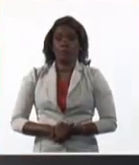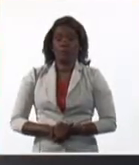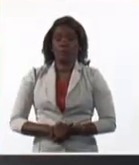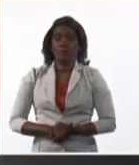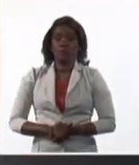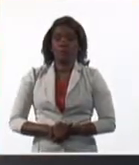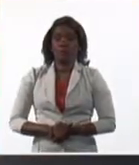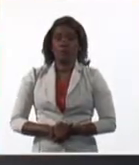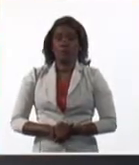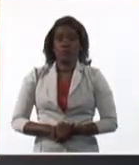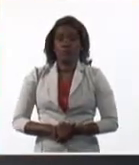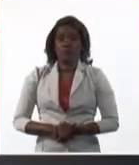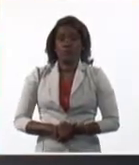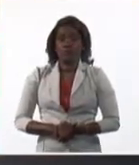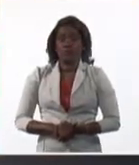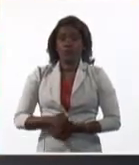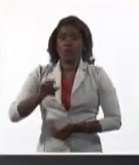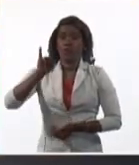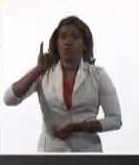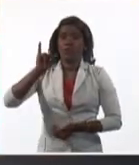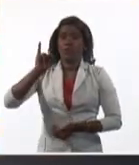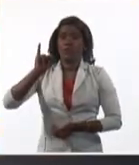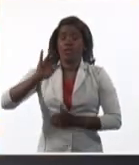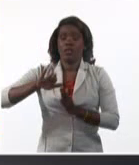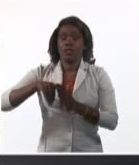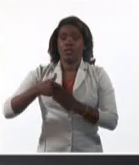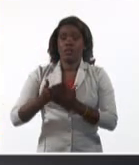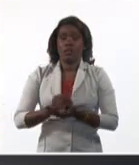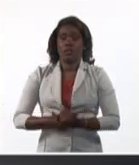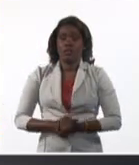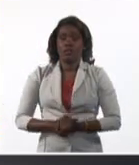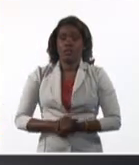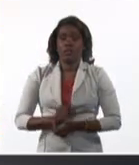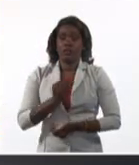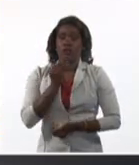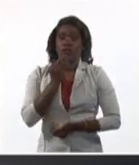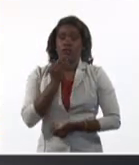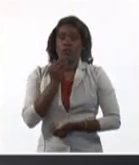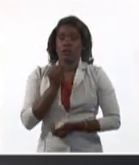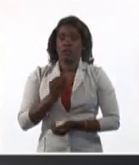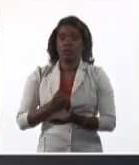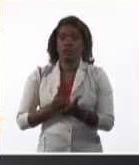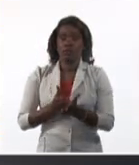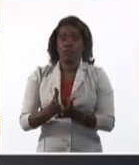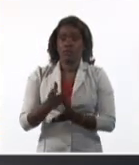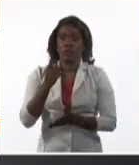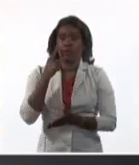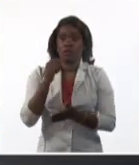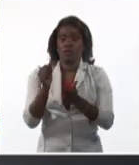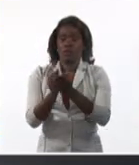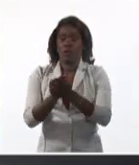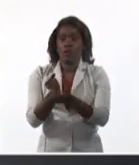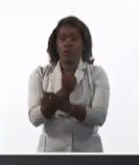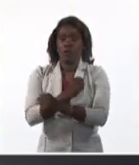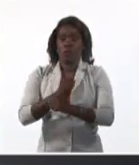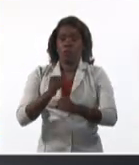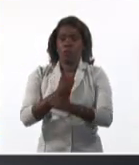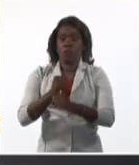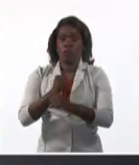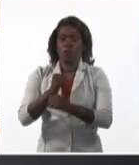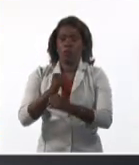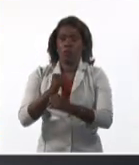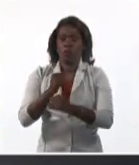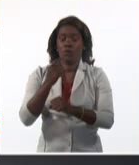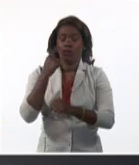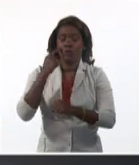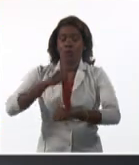Durante los últimos 96 días, Israel ha sometido a Gaza a lo que se ha descrito como una de las campañas de bombardeos convencionales más intensas en la historia